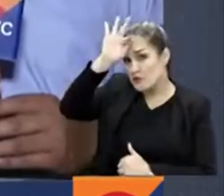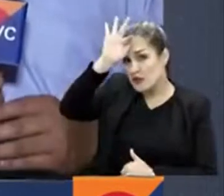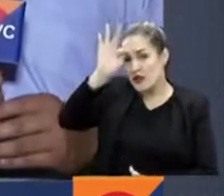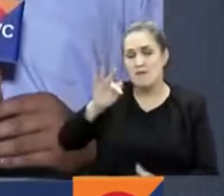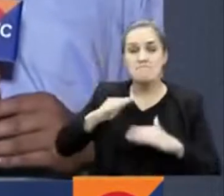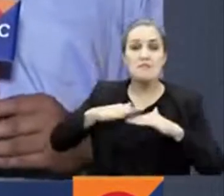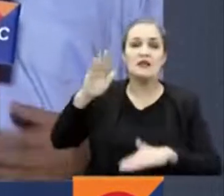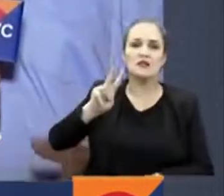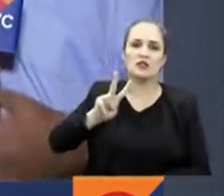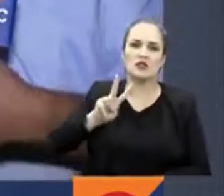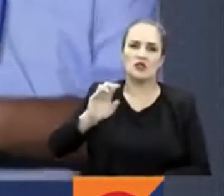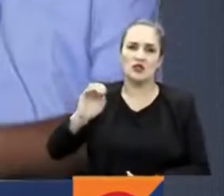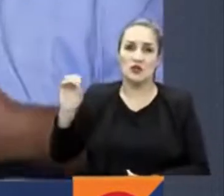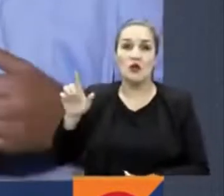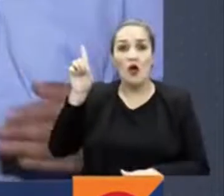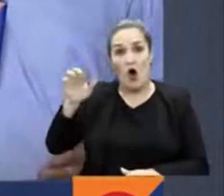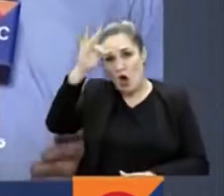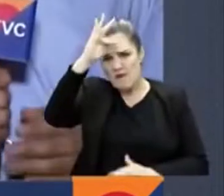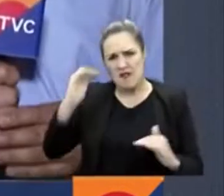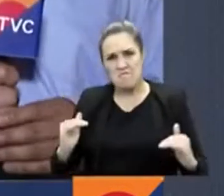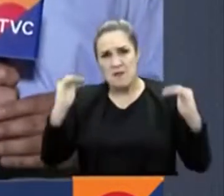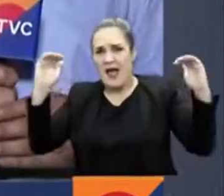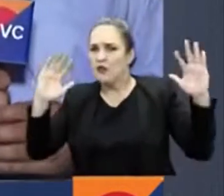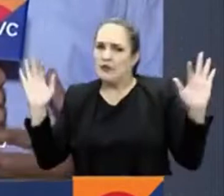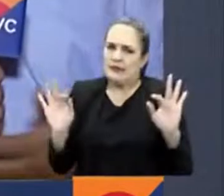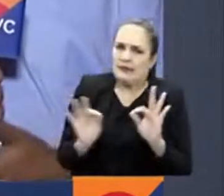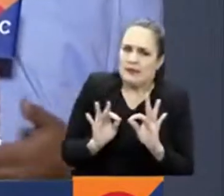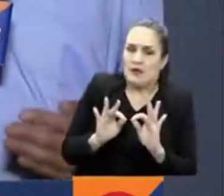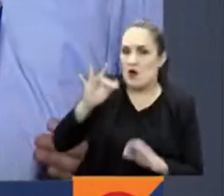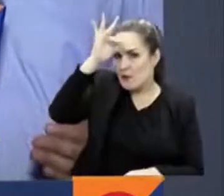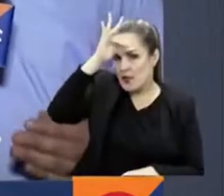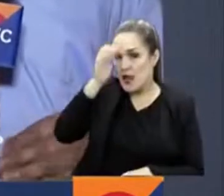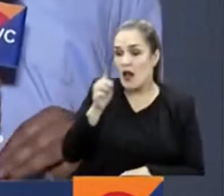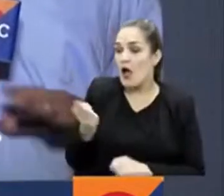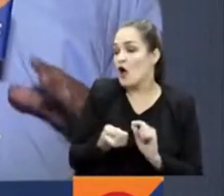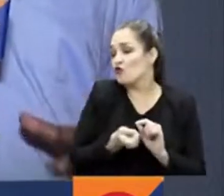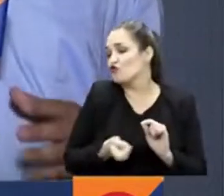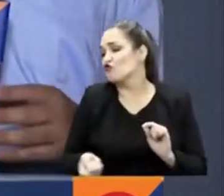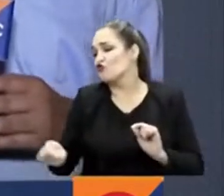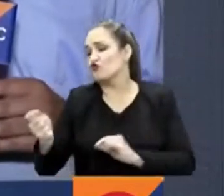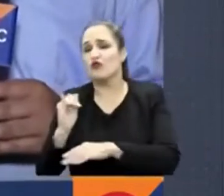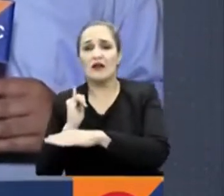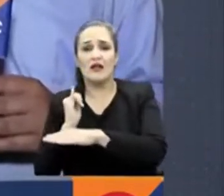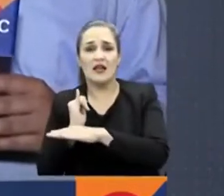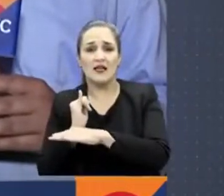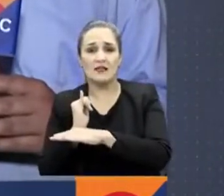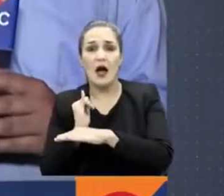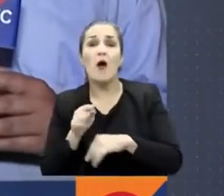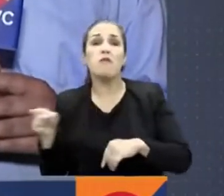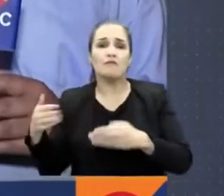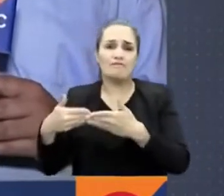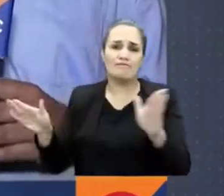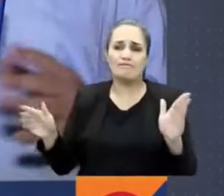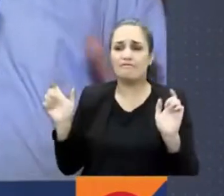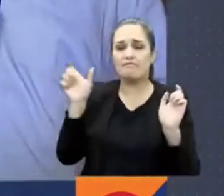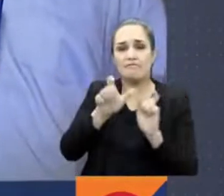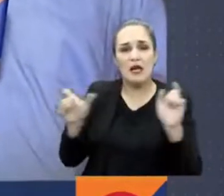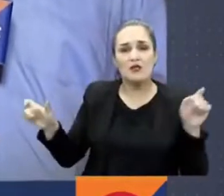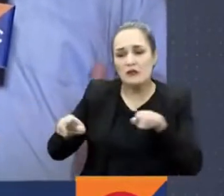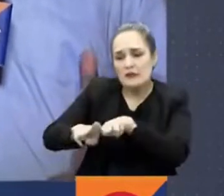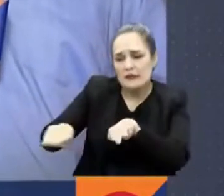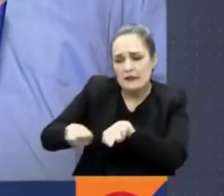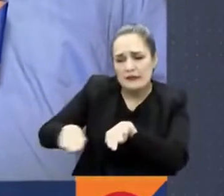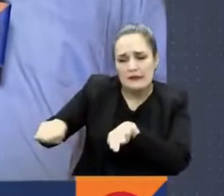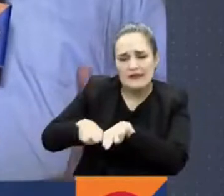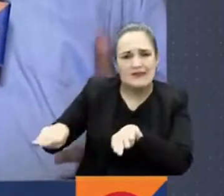de segundo nivel, y ha sido habilitada una iglesia que hay al lado para los heridos de menor gravedad.